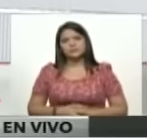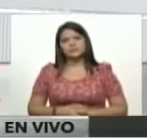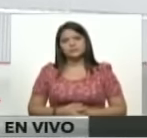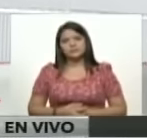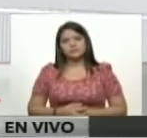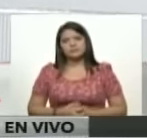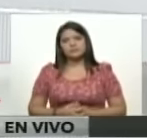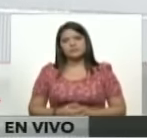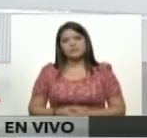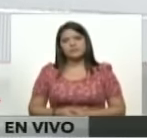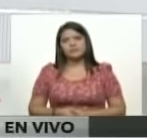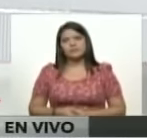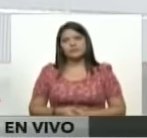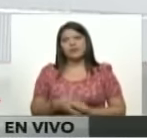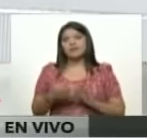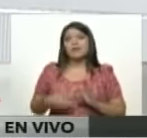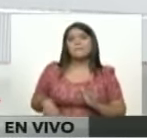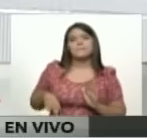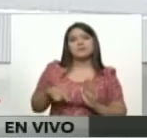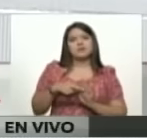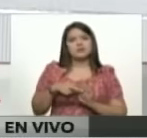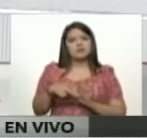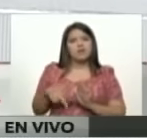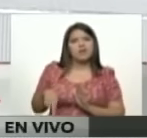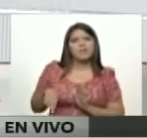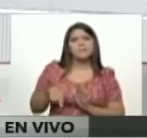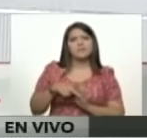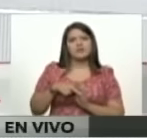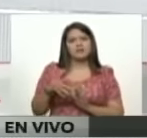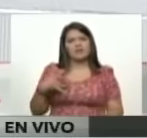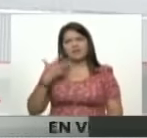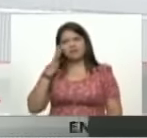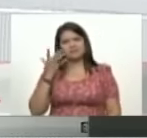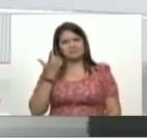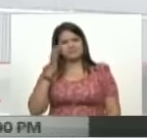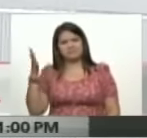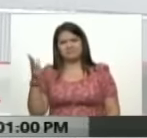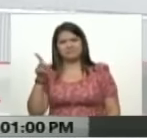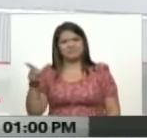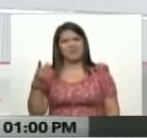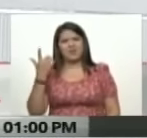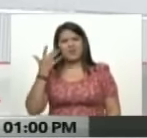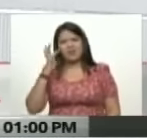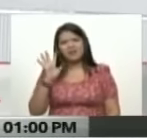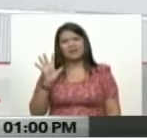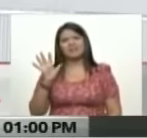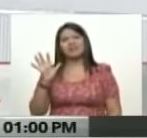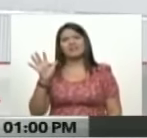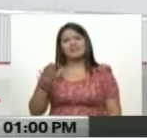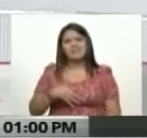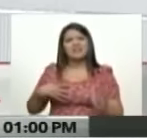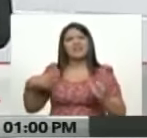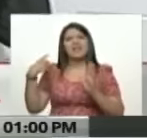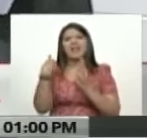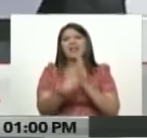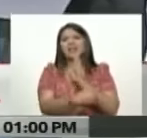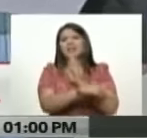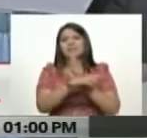que repiten inquietudes y que les parece un disparate de la pretensión de eliminar la